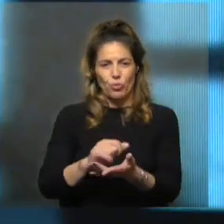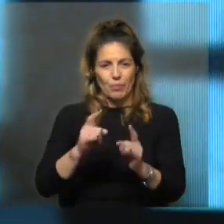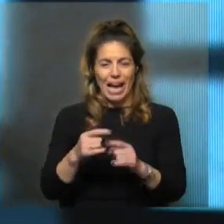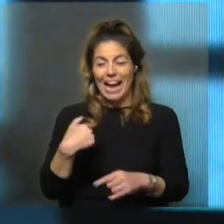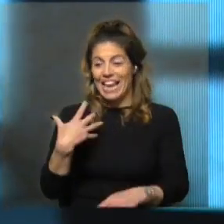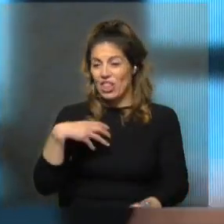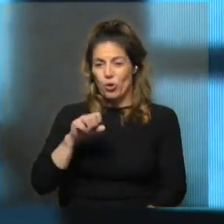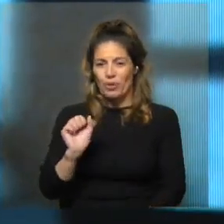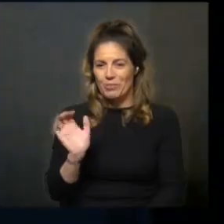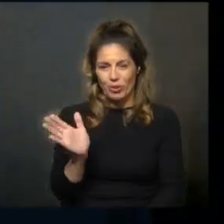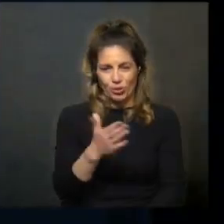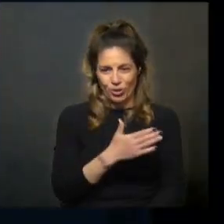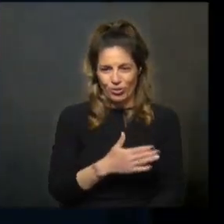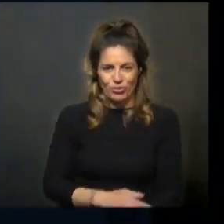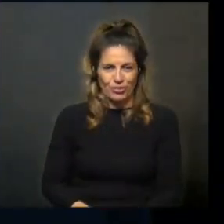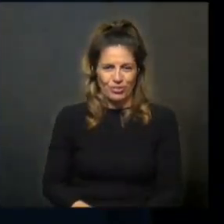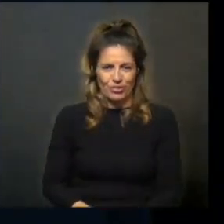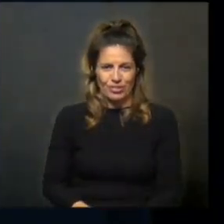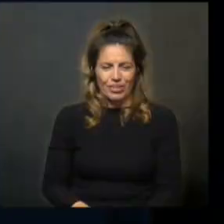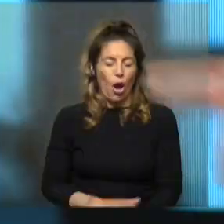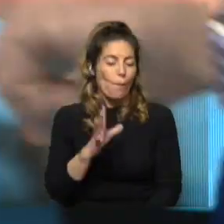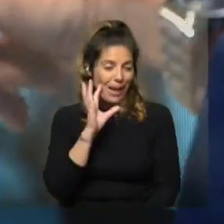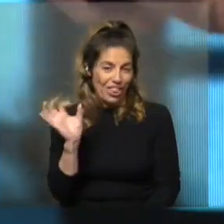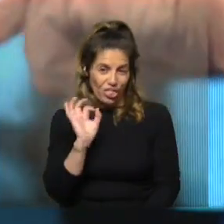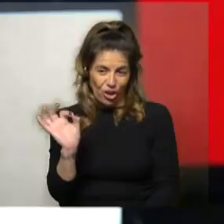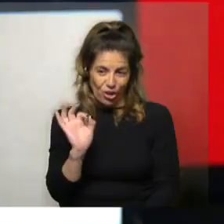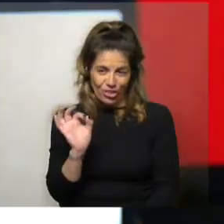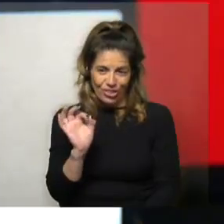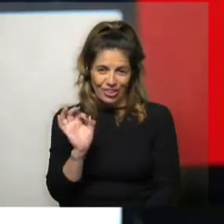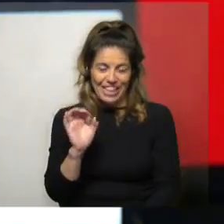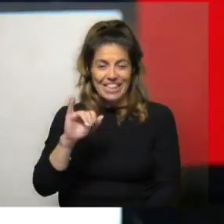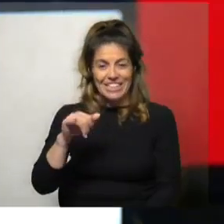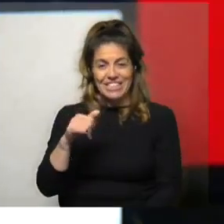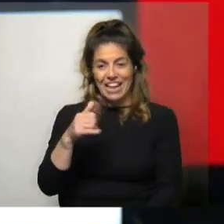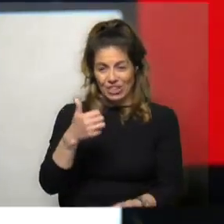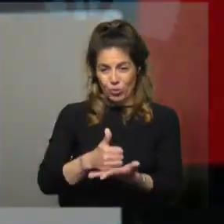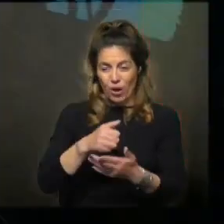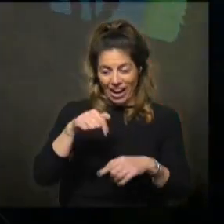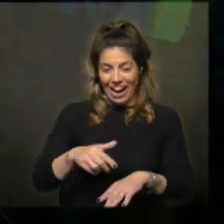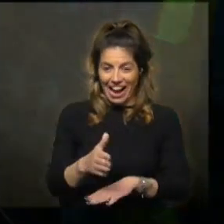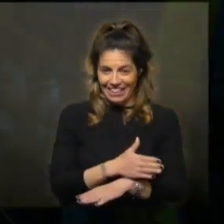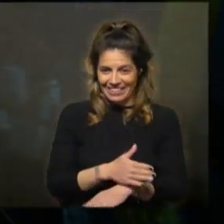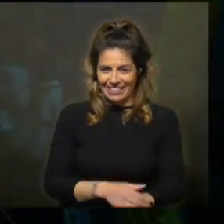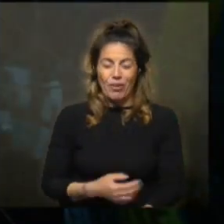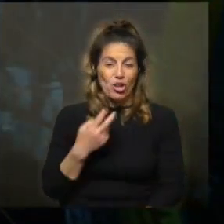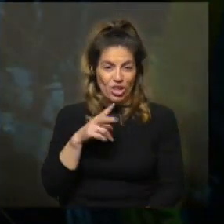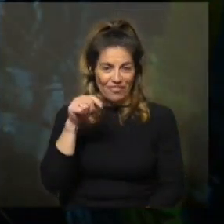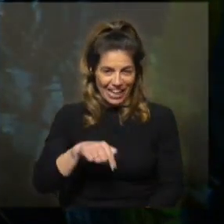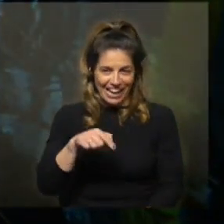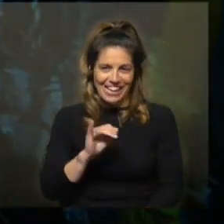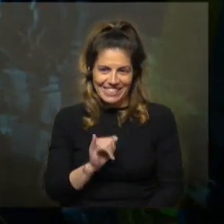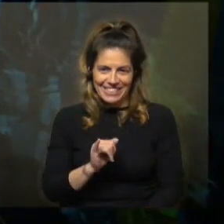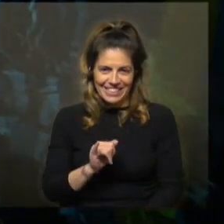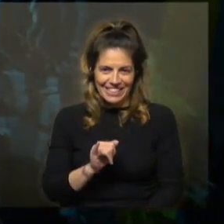todos Ah nop hab estado AC Bueno pero bueno yo la vi acá pero pero la